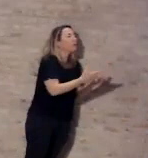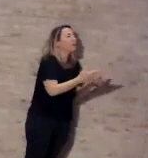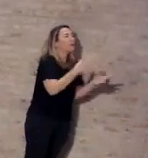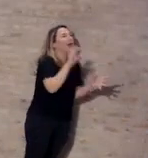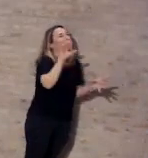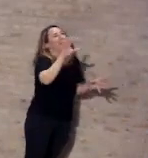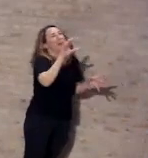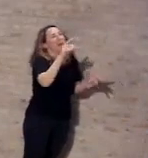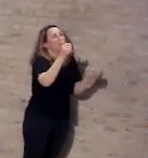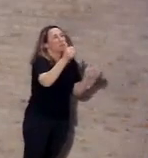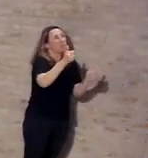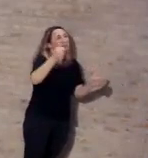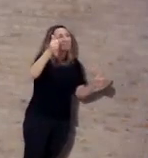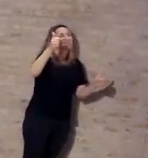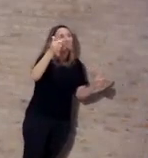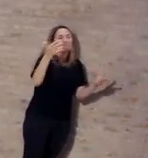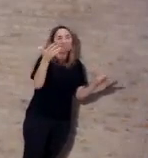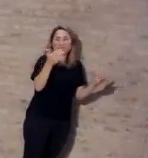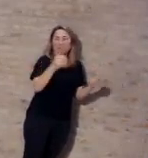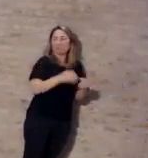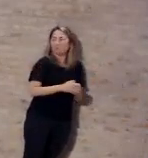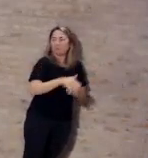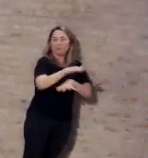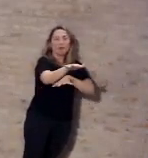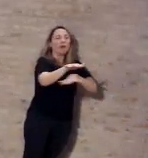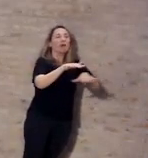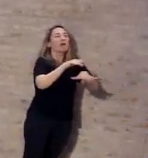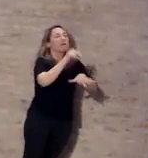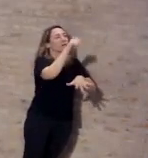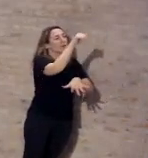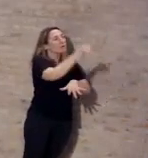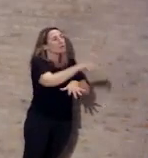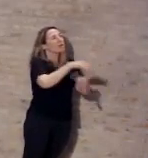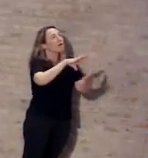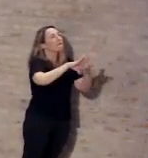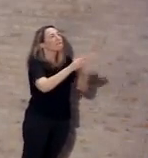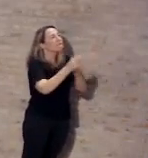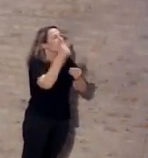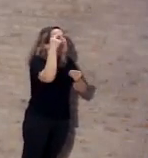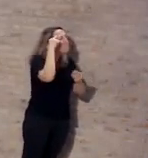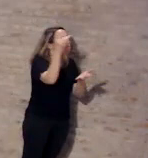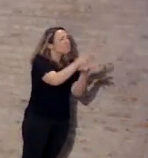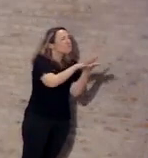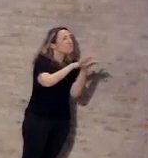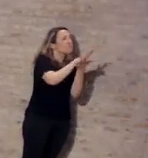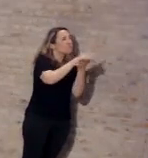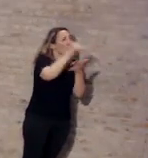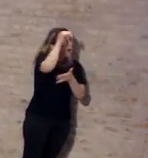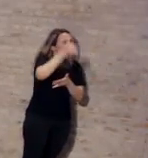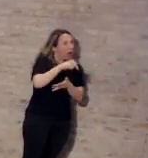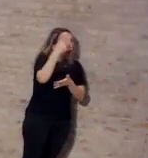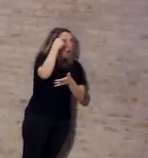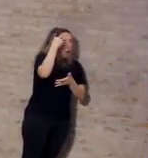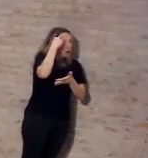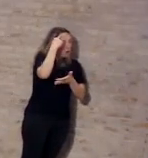digo esas cuestiones entonces bueno Enhorabuena que que que lo estén pensando e y que y que bueno y que se